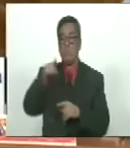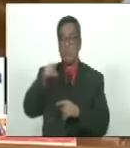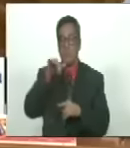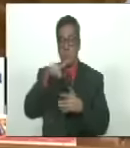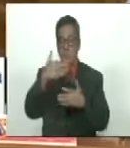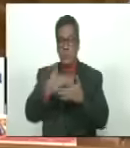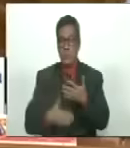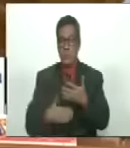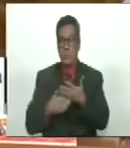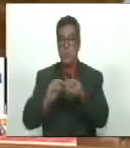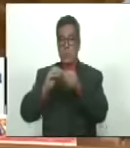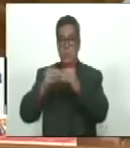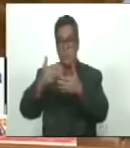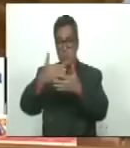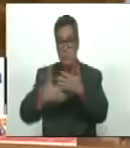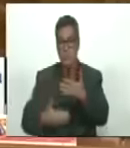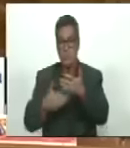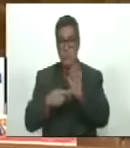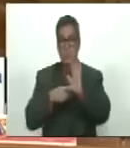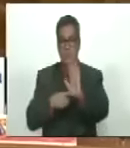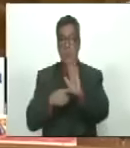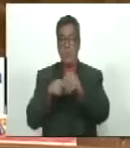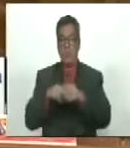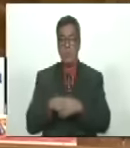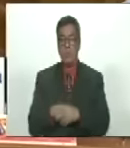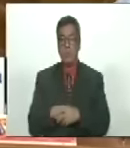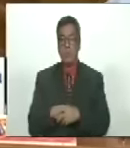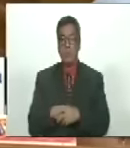es un instrumento, una propuesta